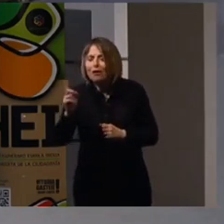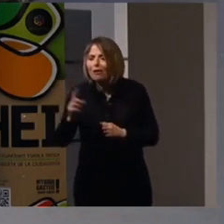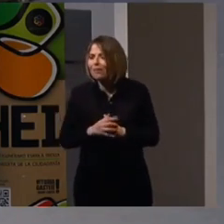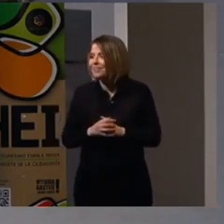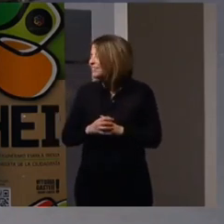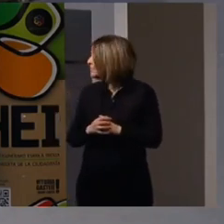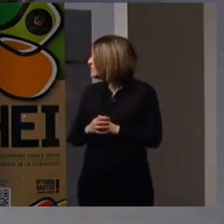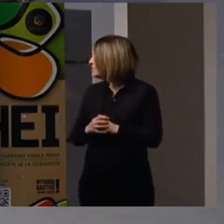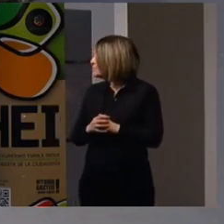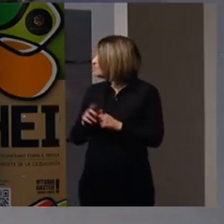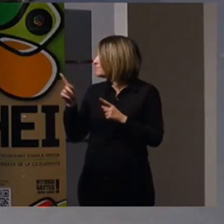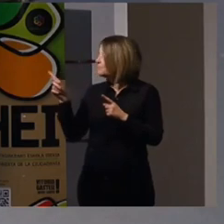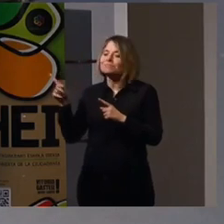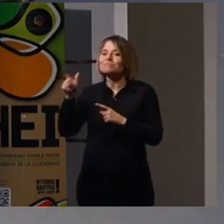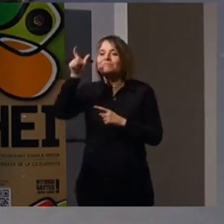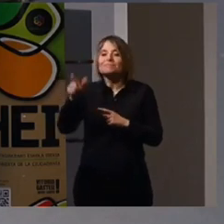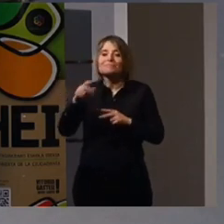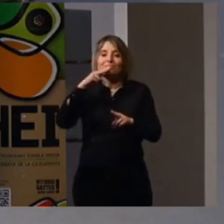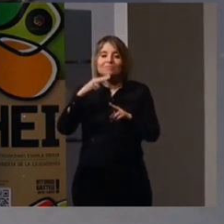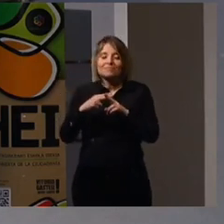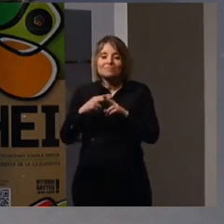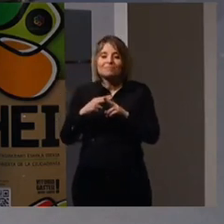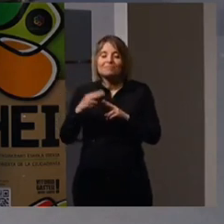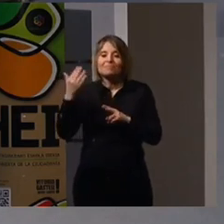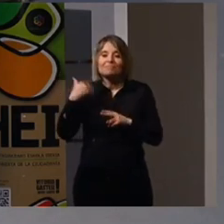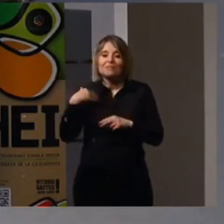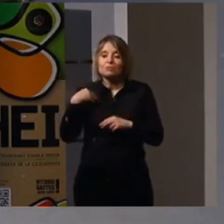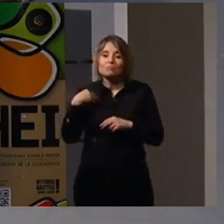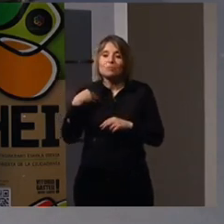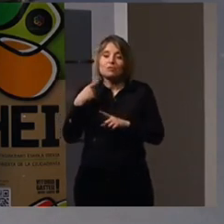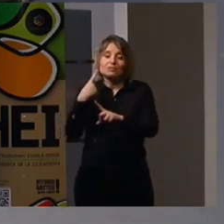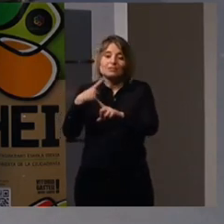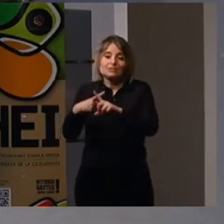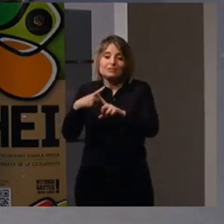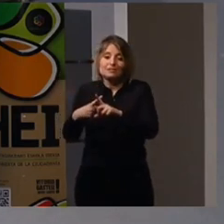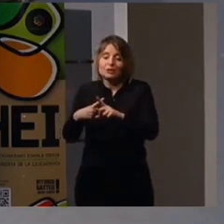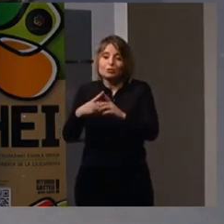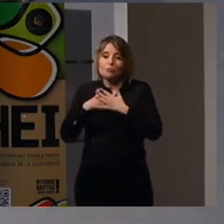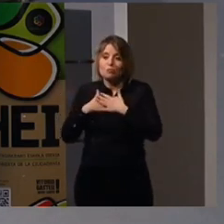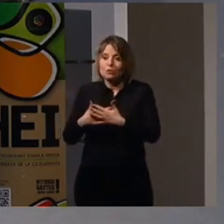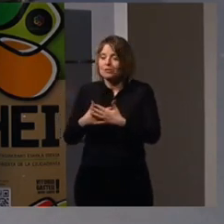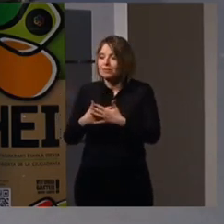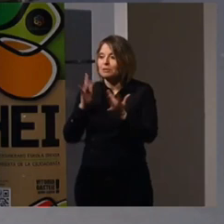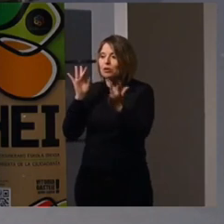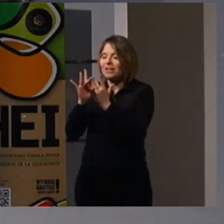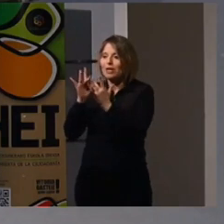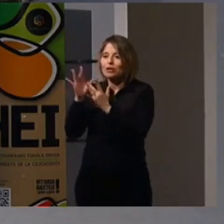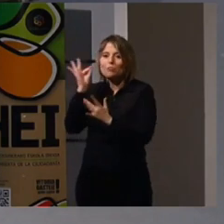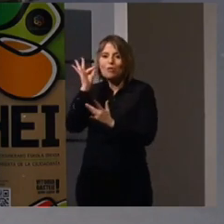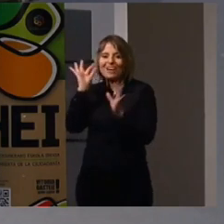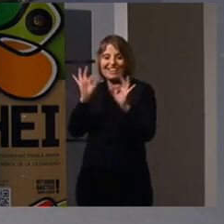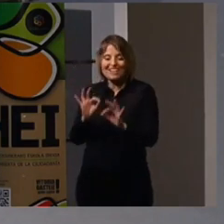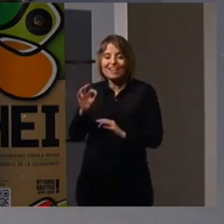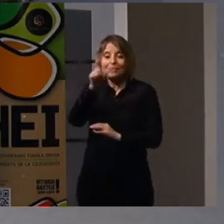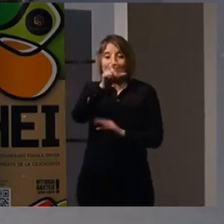Claro, es que, sí. Los incels se llaman célibes involuntary celibate. No se quieren relacionar mucho con las mujeres. Bueno, nada, ¿no?